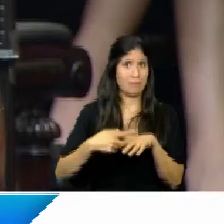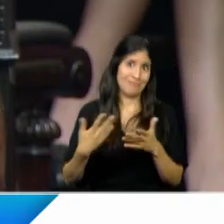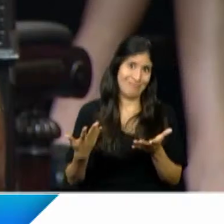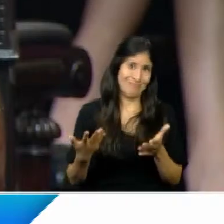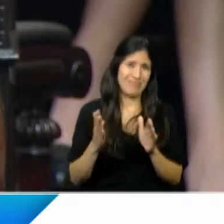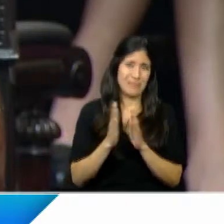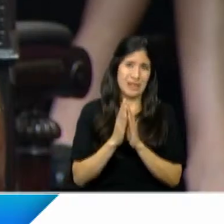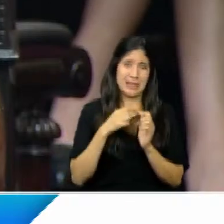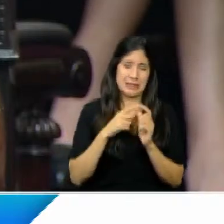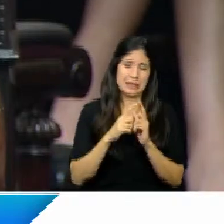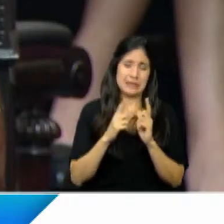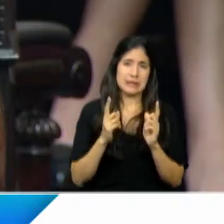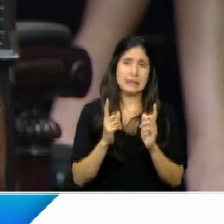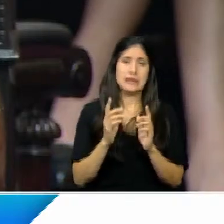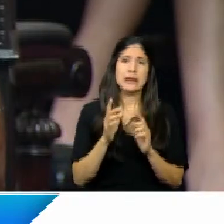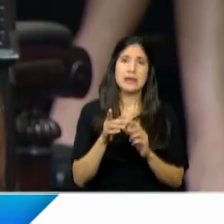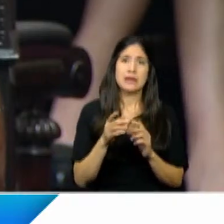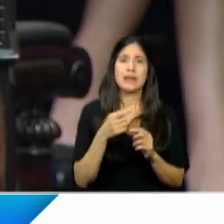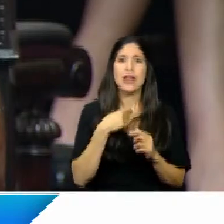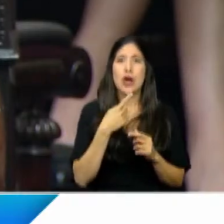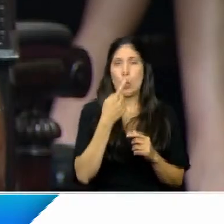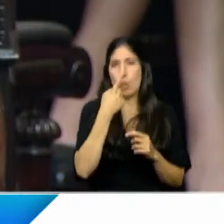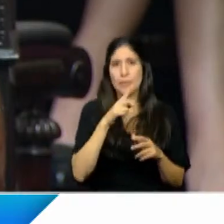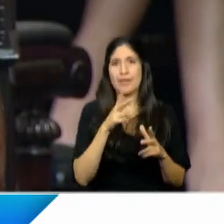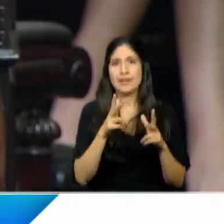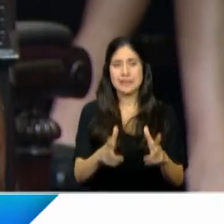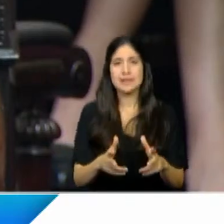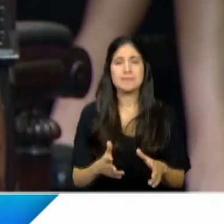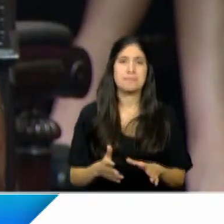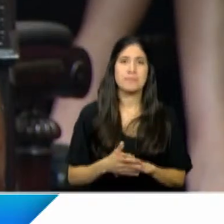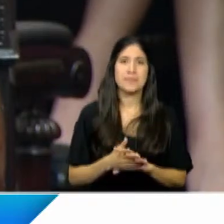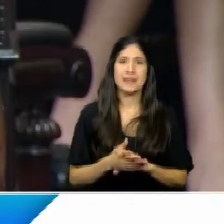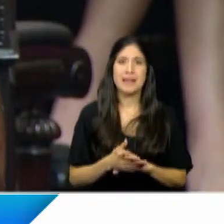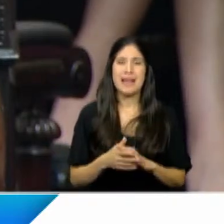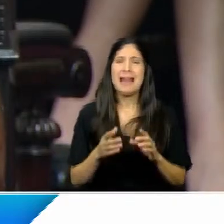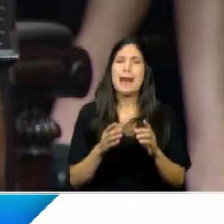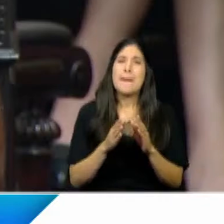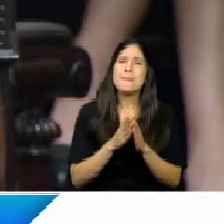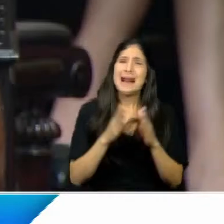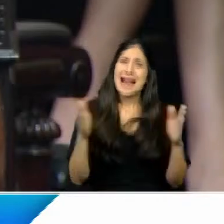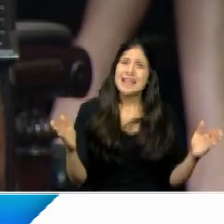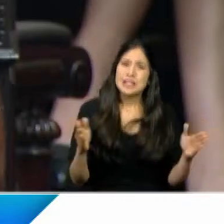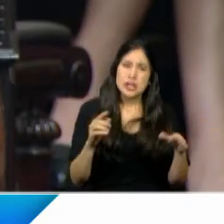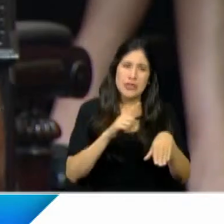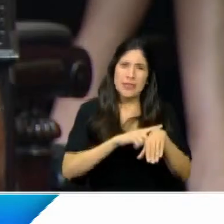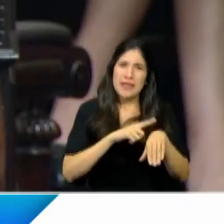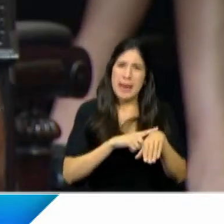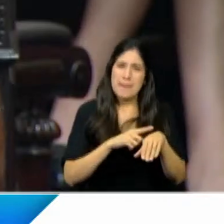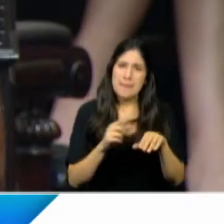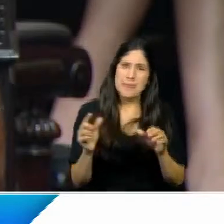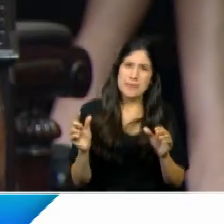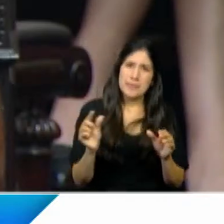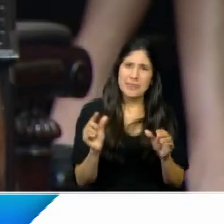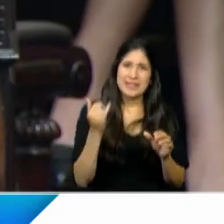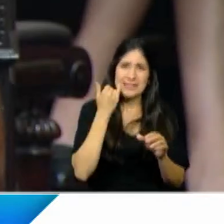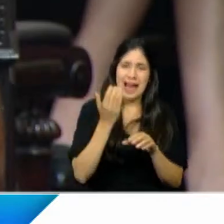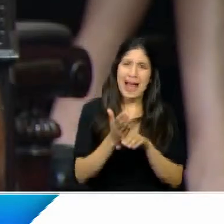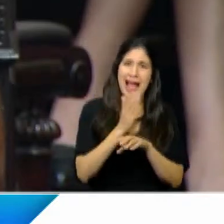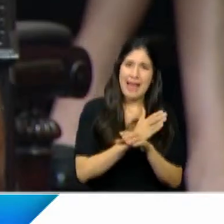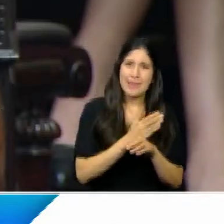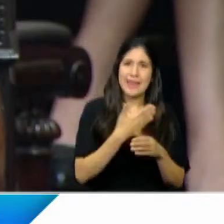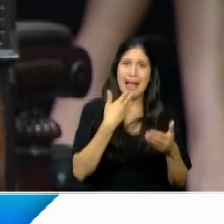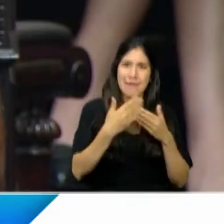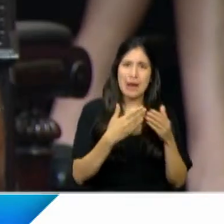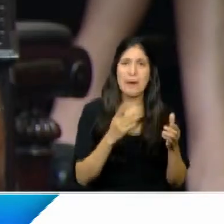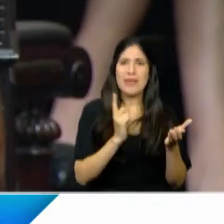idea, lo que quiero decir es que cuando se pone ese plazo temporal del cual hemos hablado con los dictámenes de minoría, con los